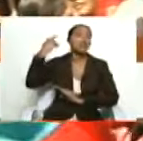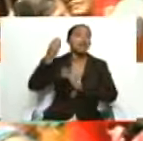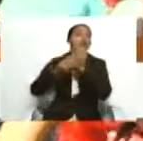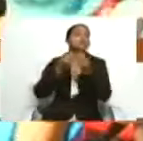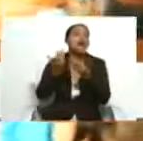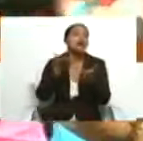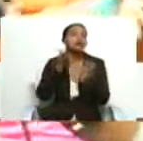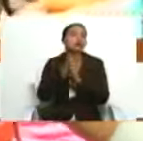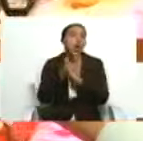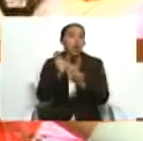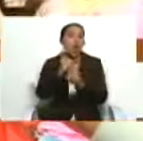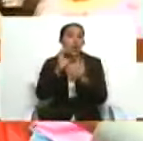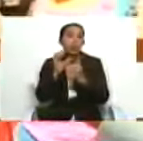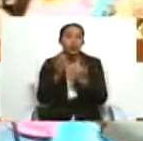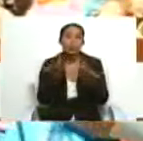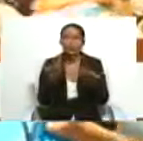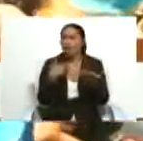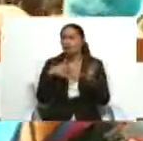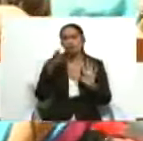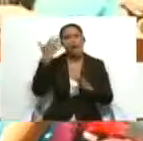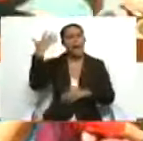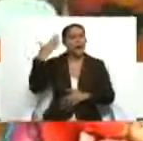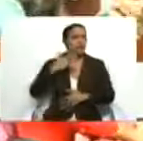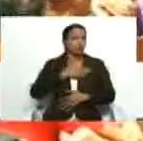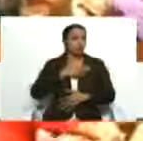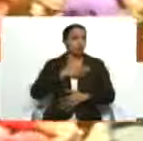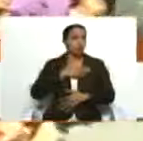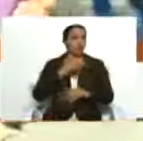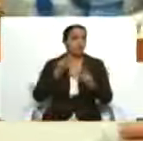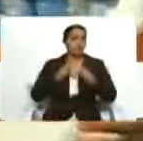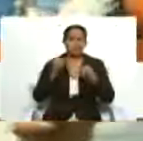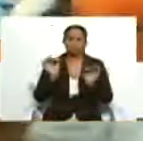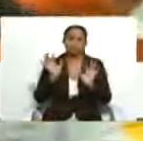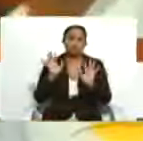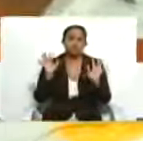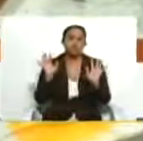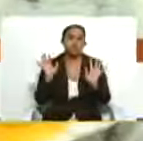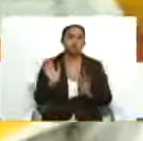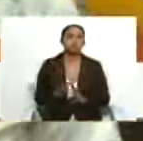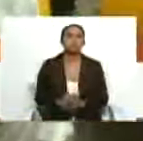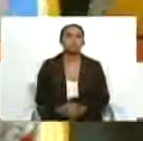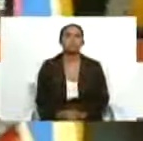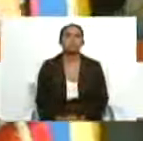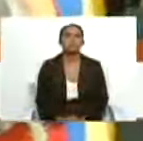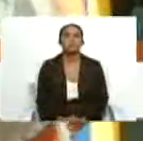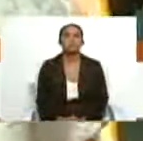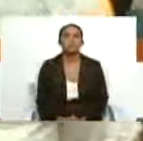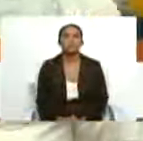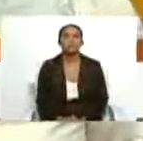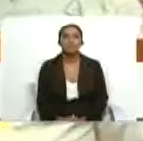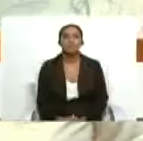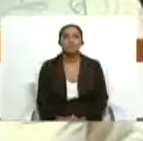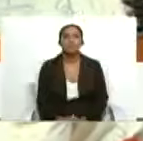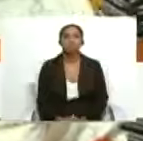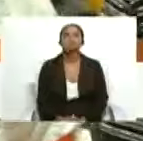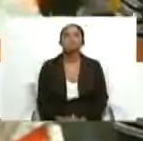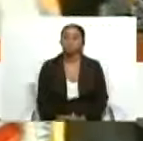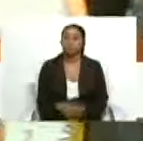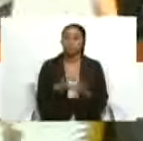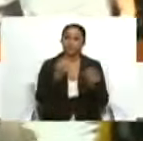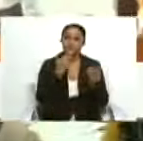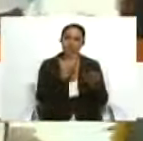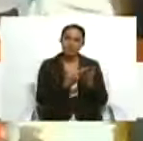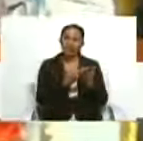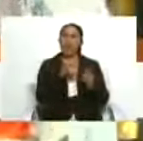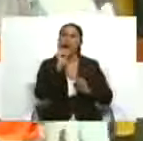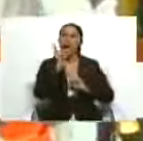vivido este proceso en otros gobiernos? No. Muchísimas gracias. Vamos a seguir conversando con parte de las personas que se encuentran en